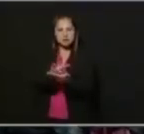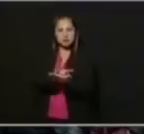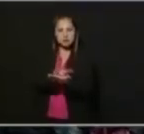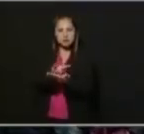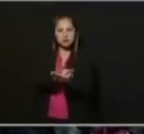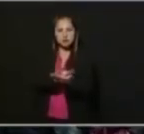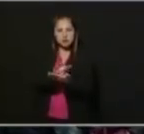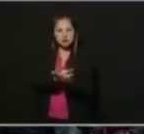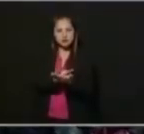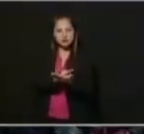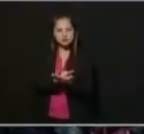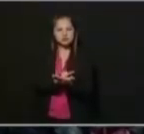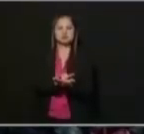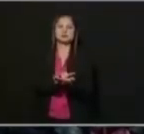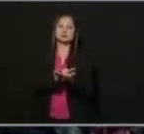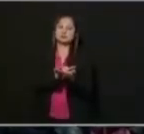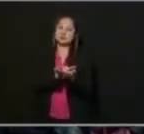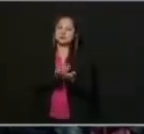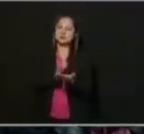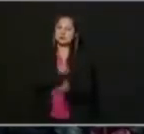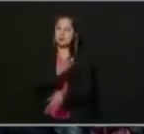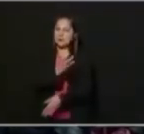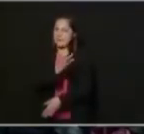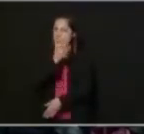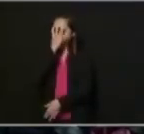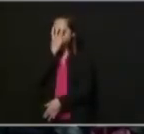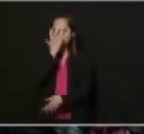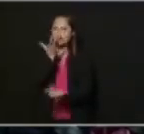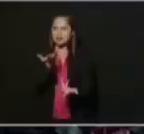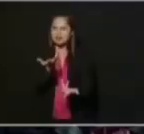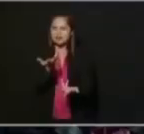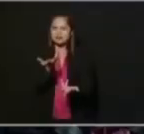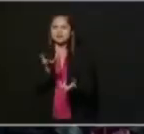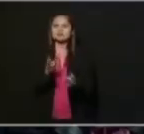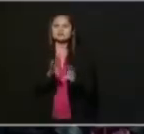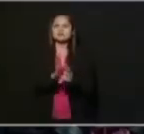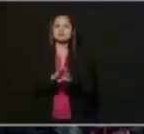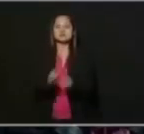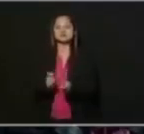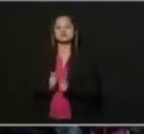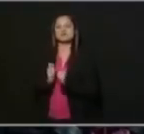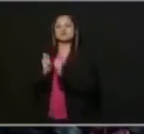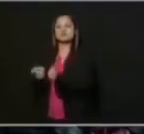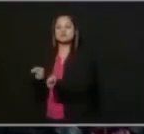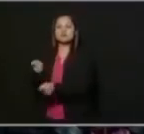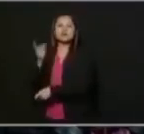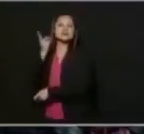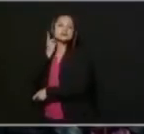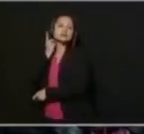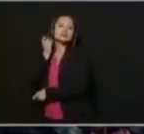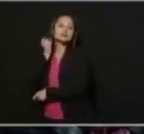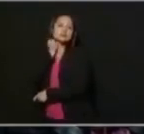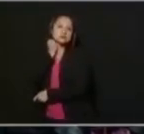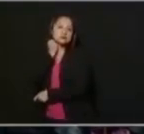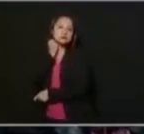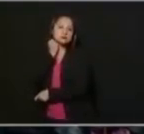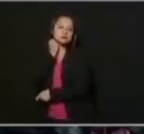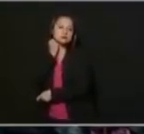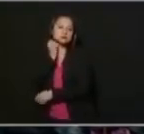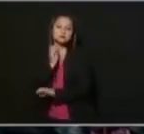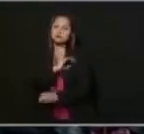que eran una vergüenza a disposición de diputados o senadores.